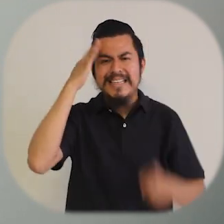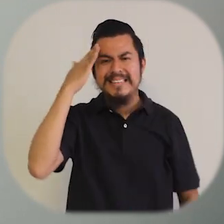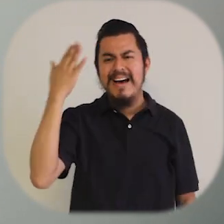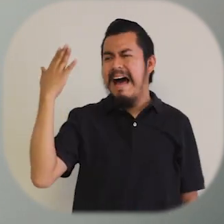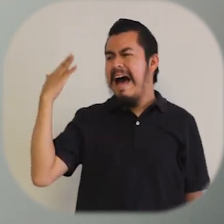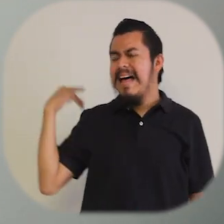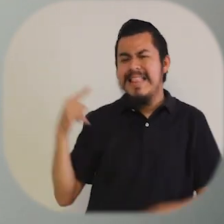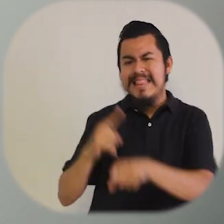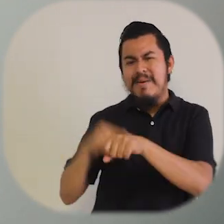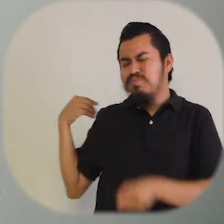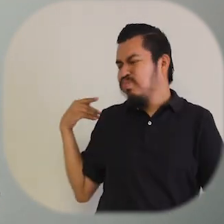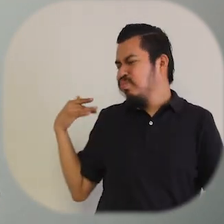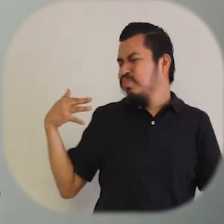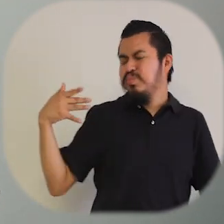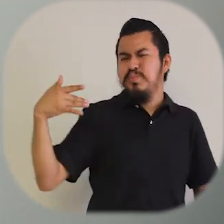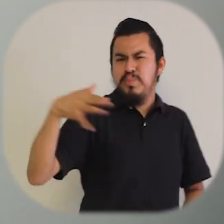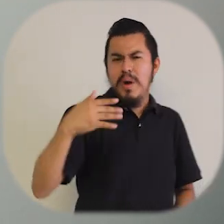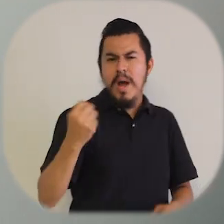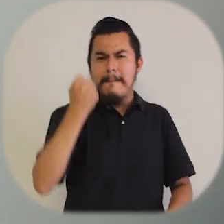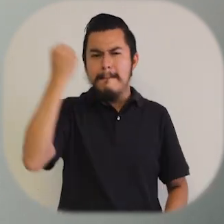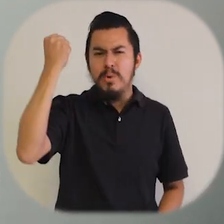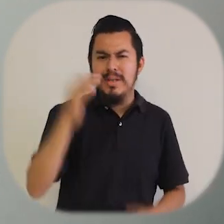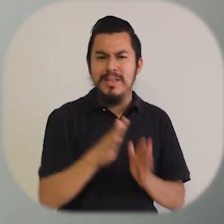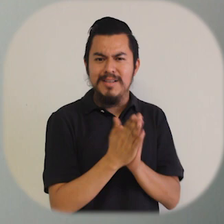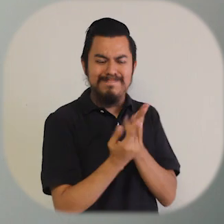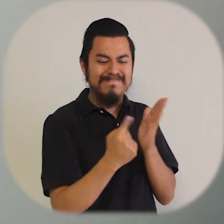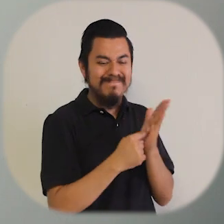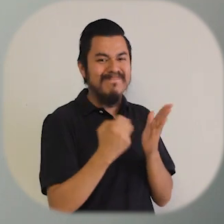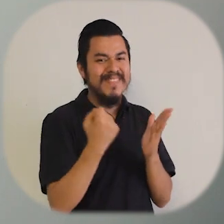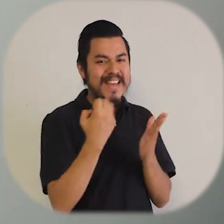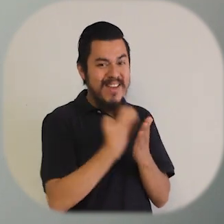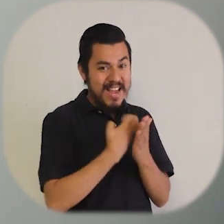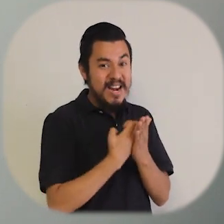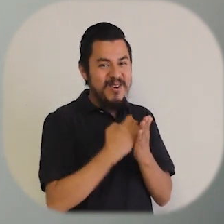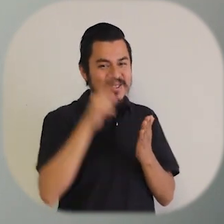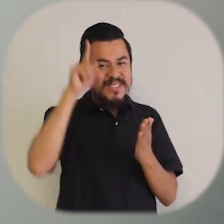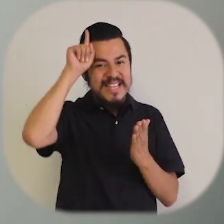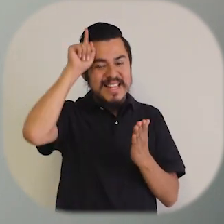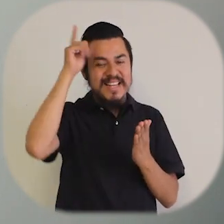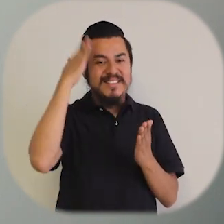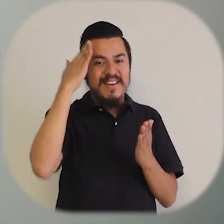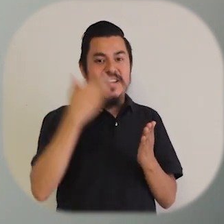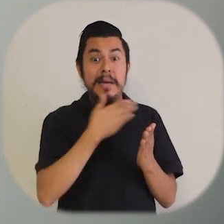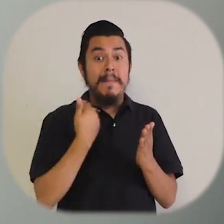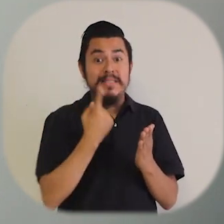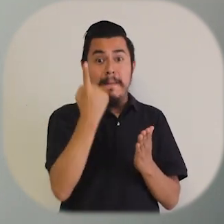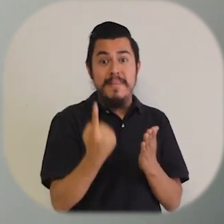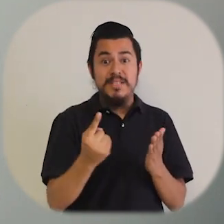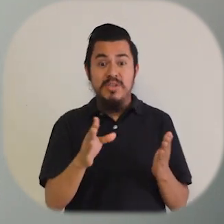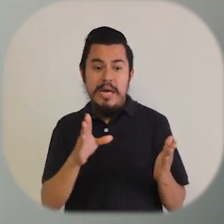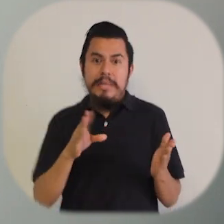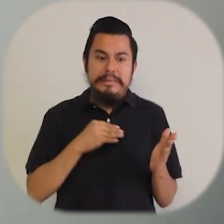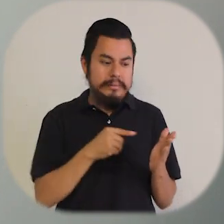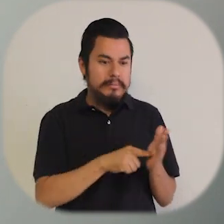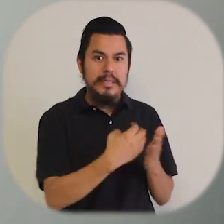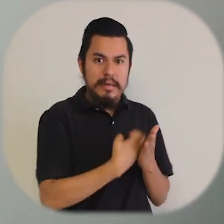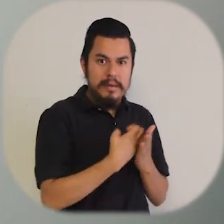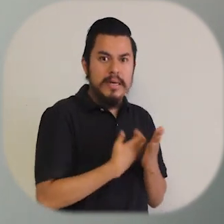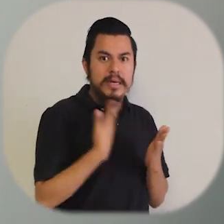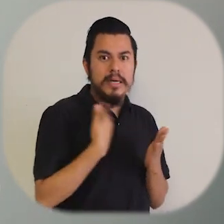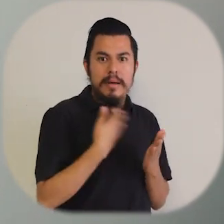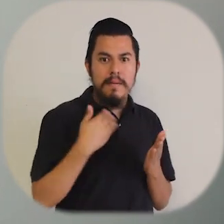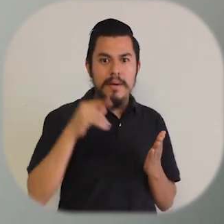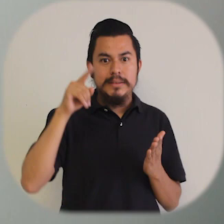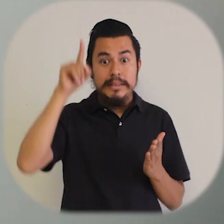que sabe que si el hombre recibe el Evangelio, él mismo no tendrá victoria. Por eso es que constantemente ha